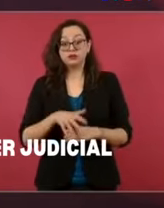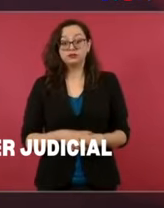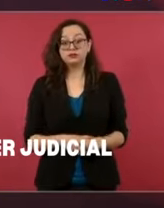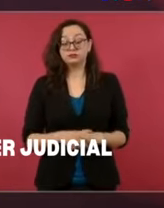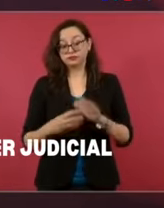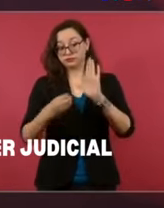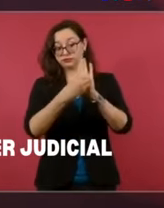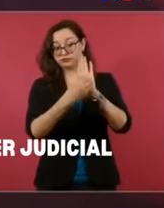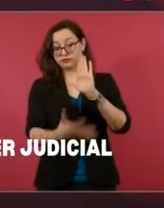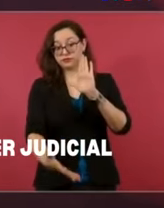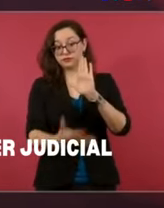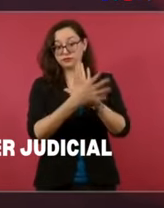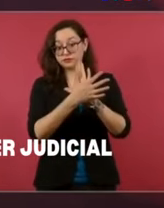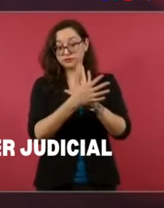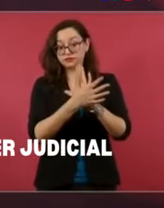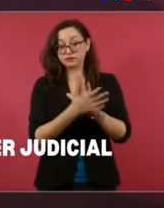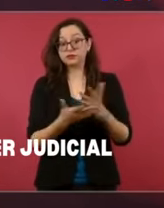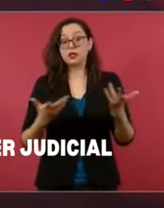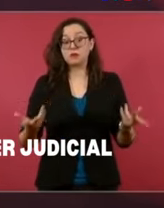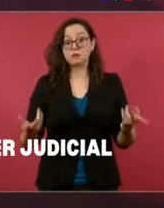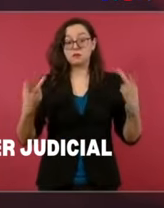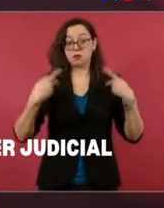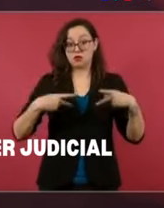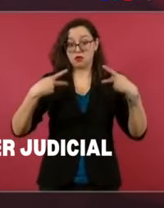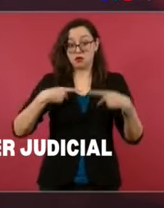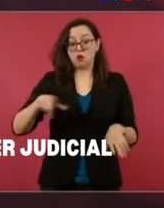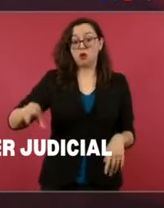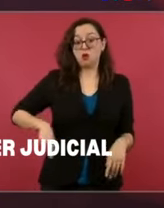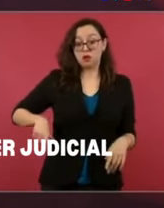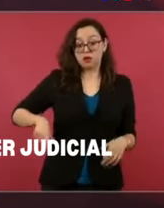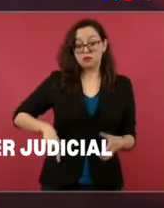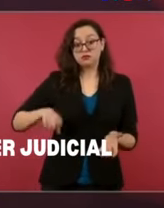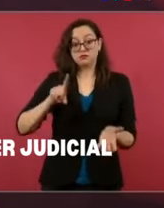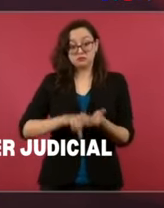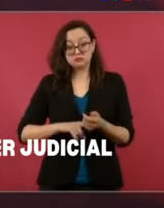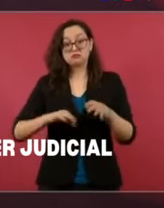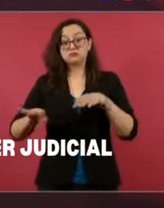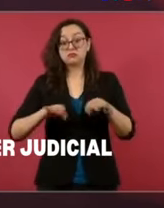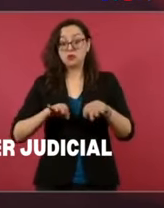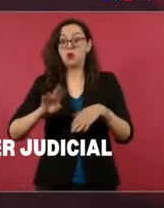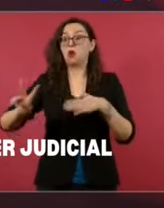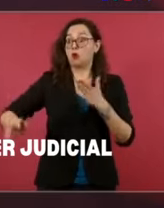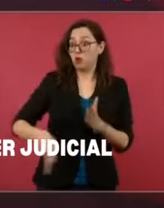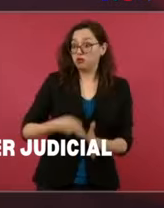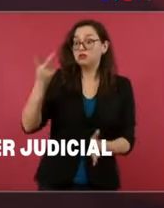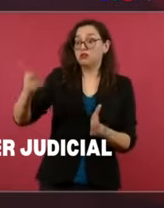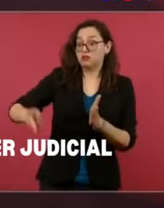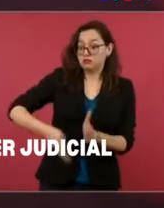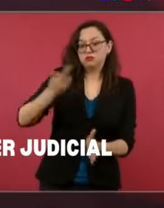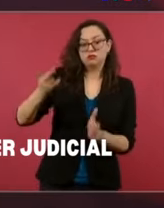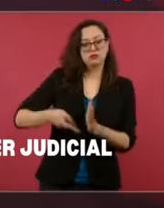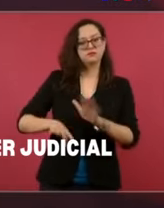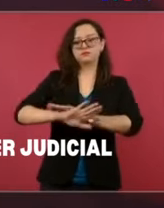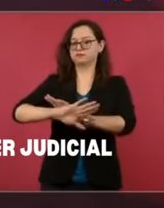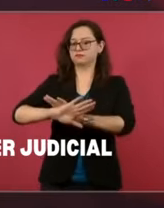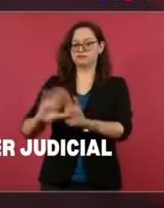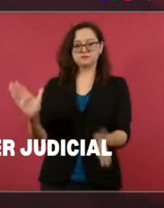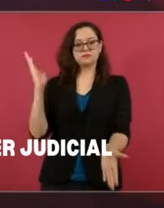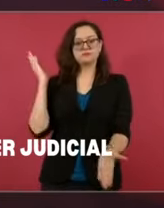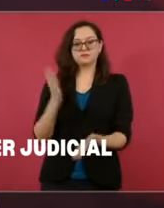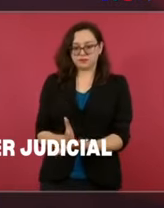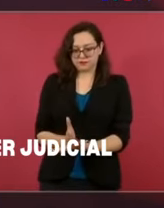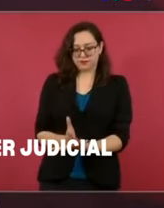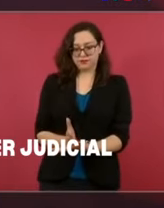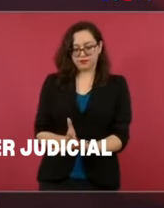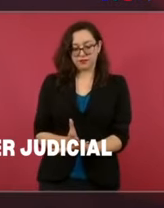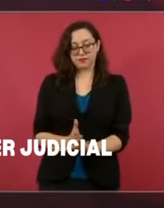que fue uno de los 100 puntos que planteé aquí en el Zócalo. Y por otro lado, la